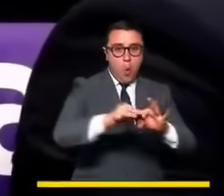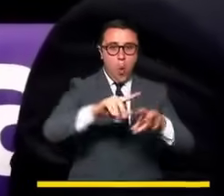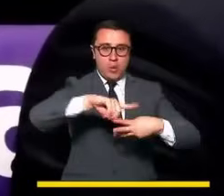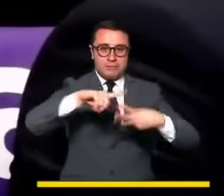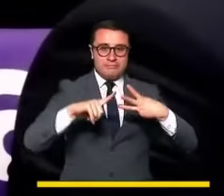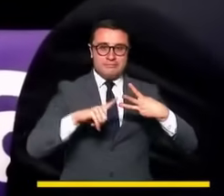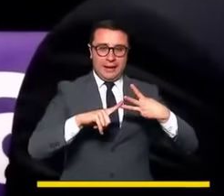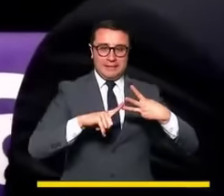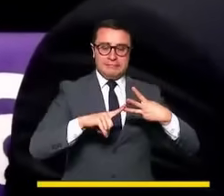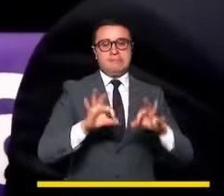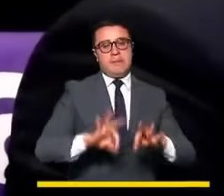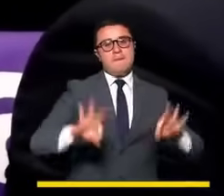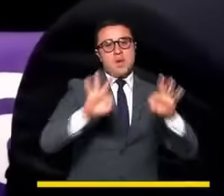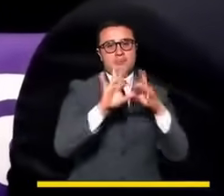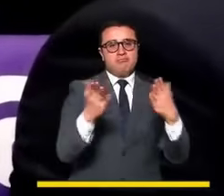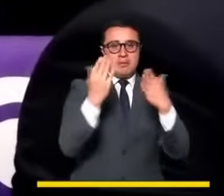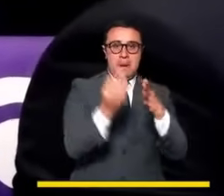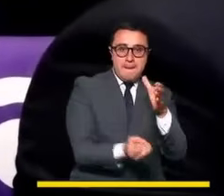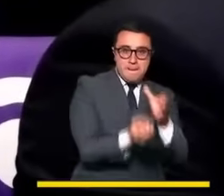es fundamental.